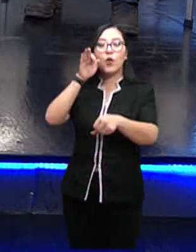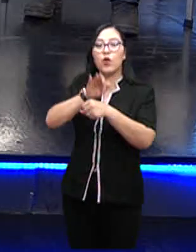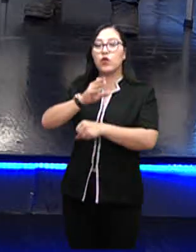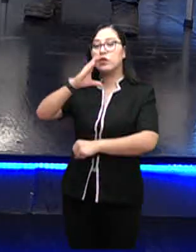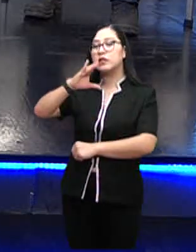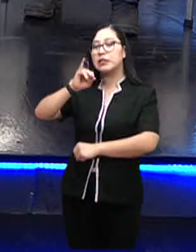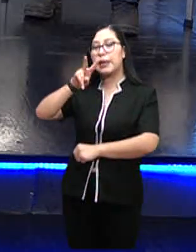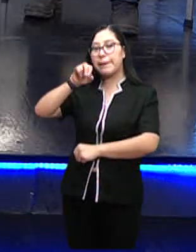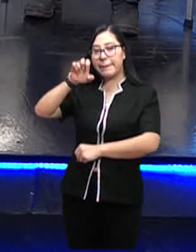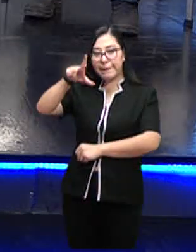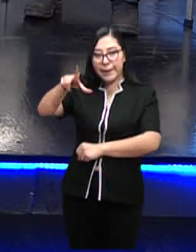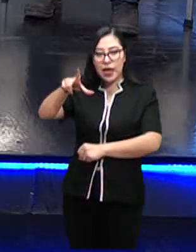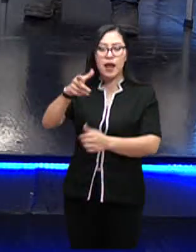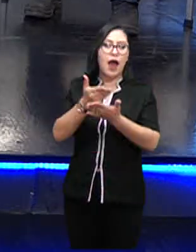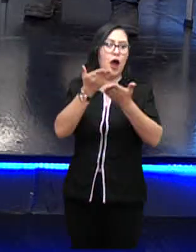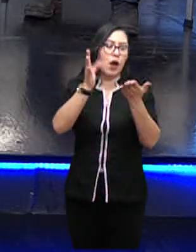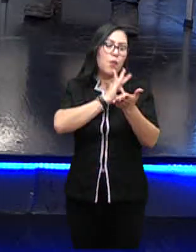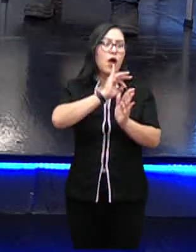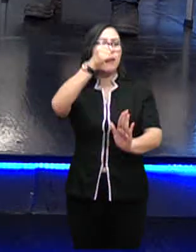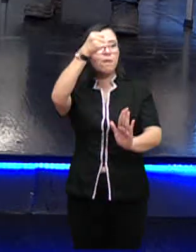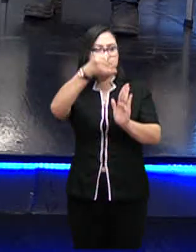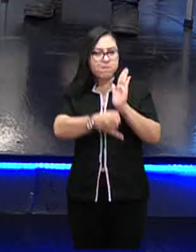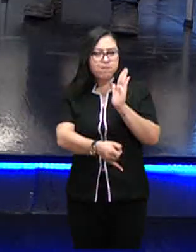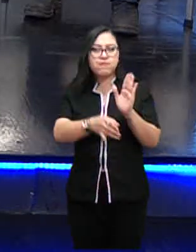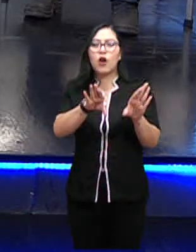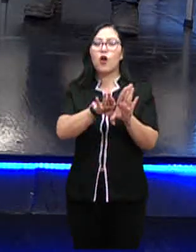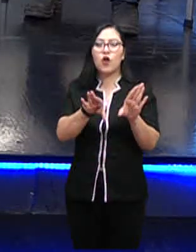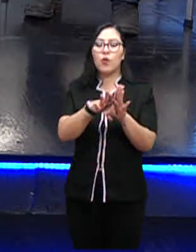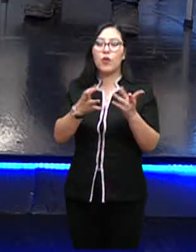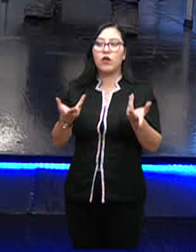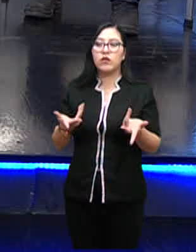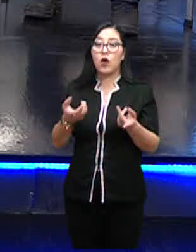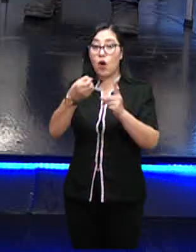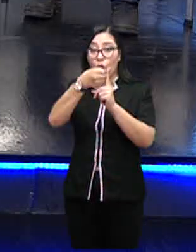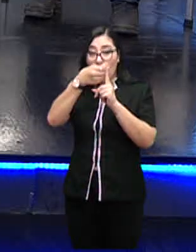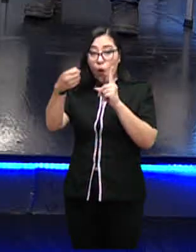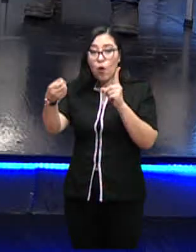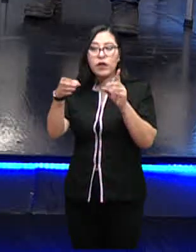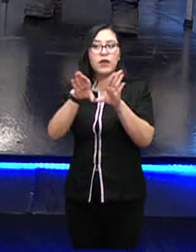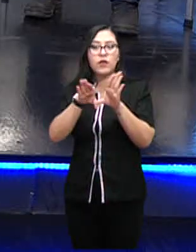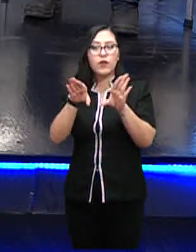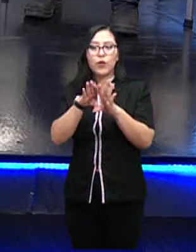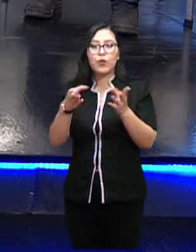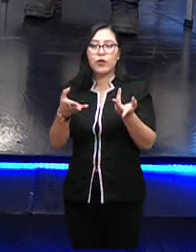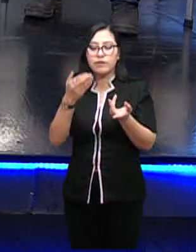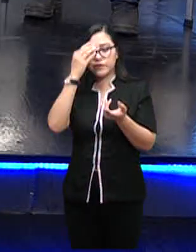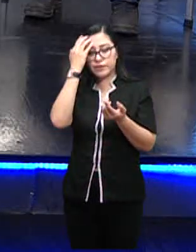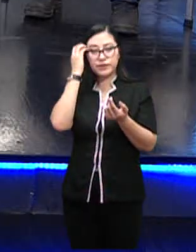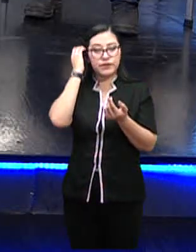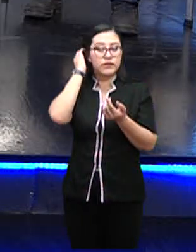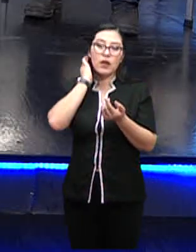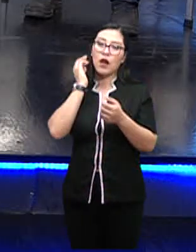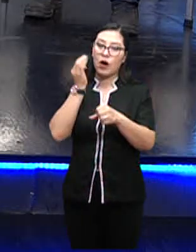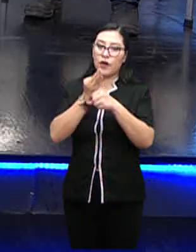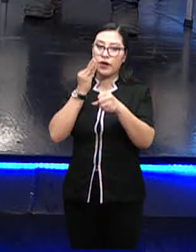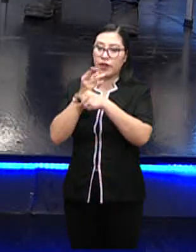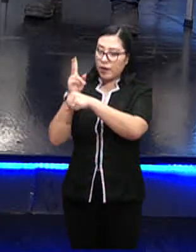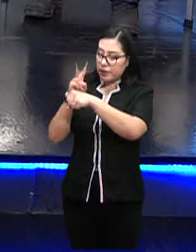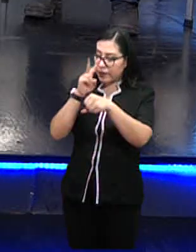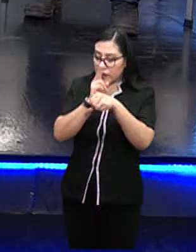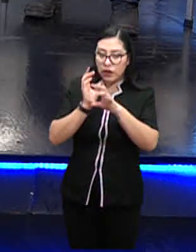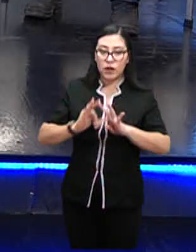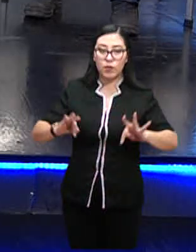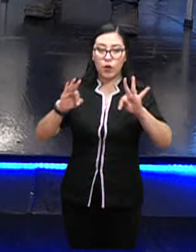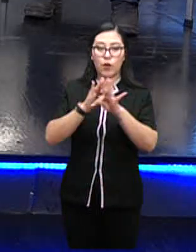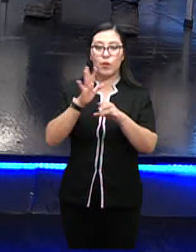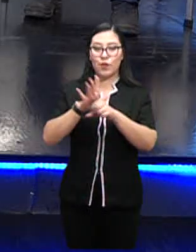que también podamos ahondar acerca de cómo se organizan estos dispositivos, también lo que se está vigilando, porque ojo, al menos